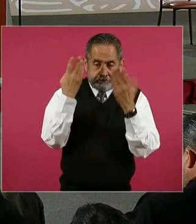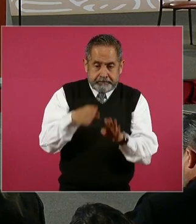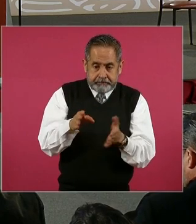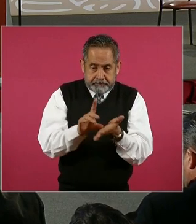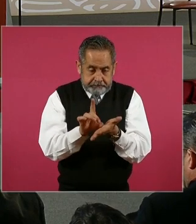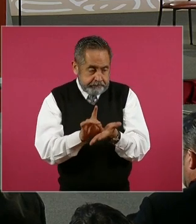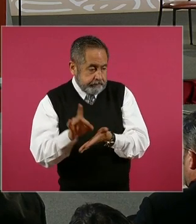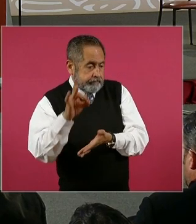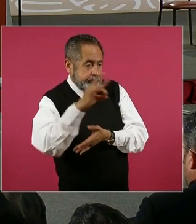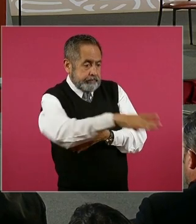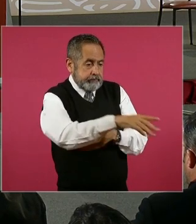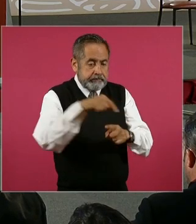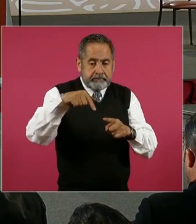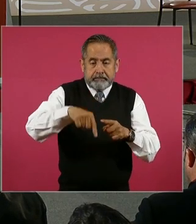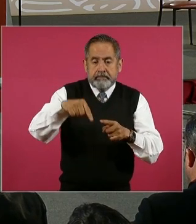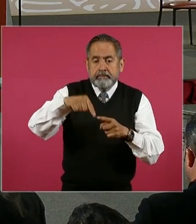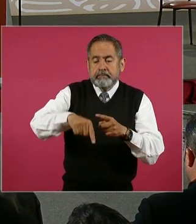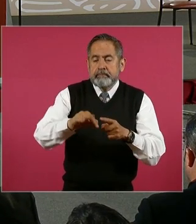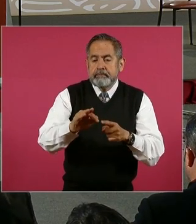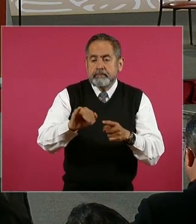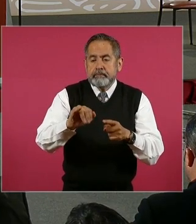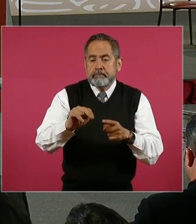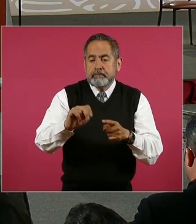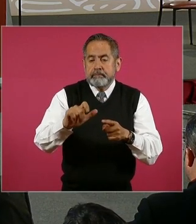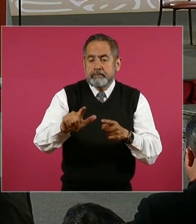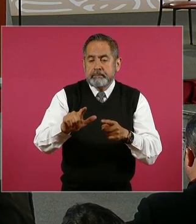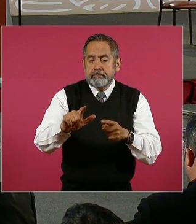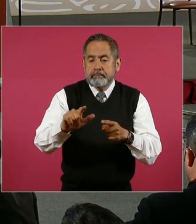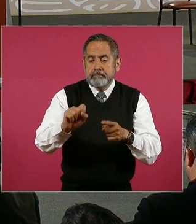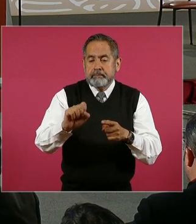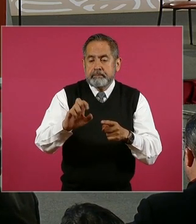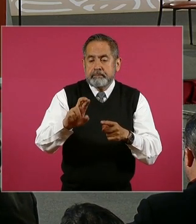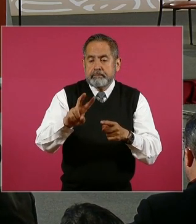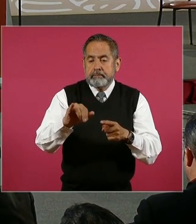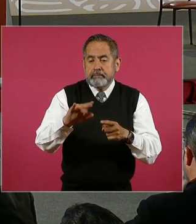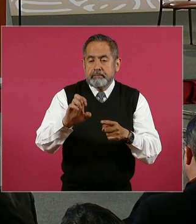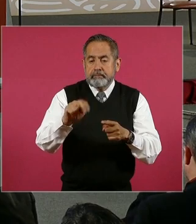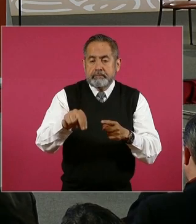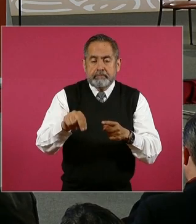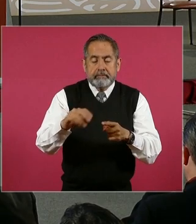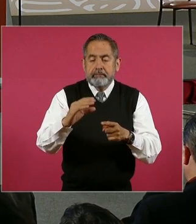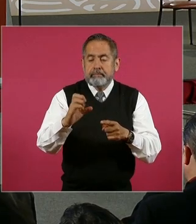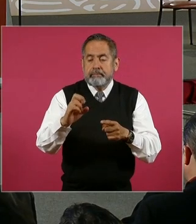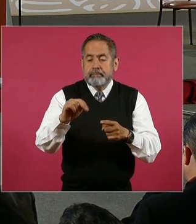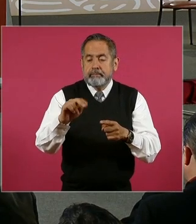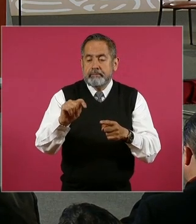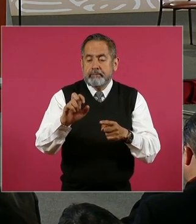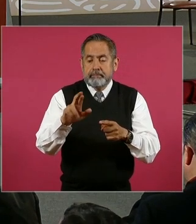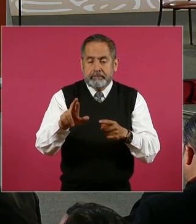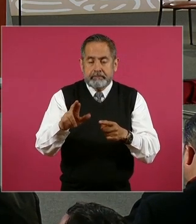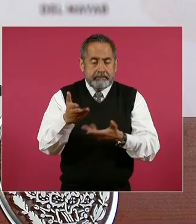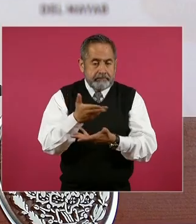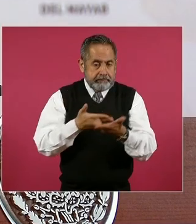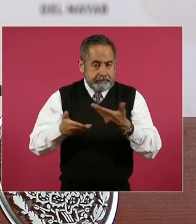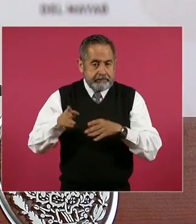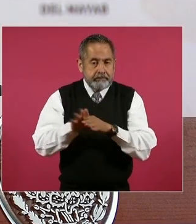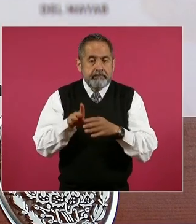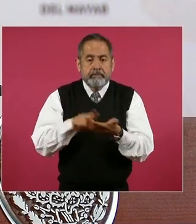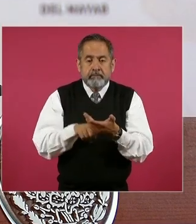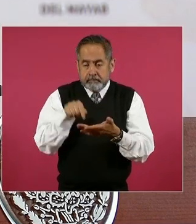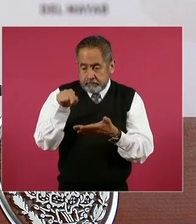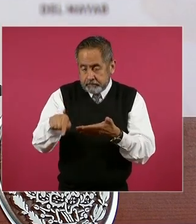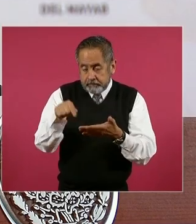financieras se llama financial service Center y están